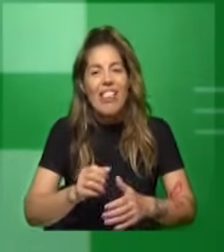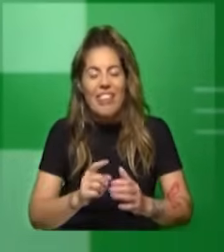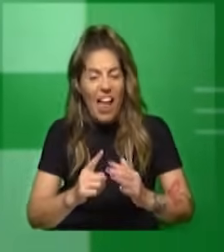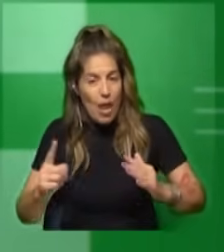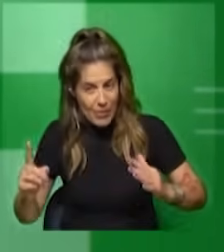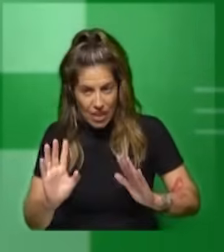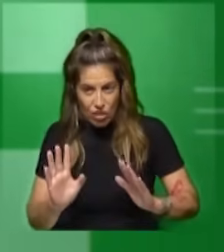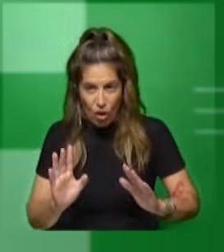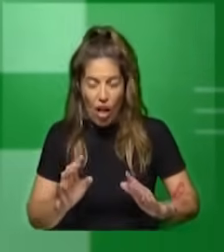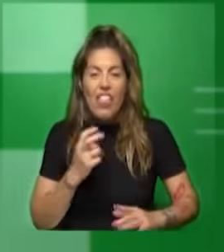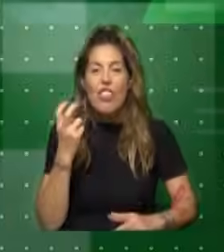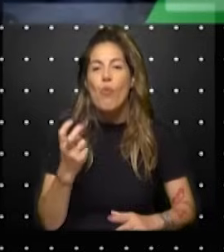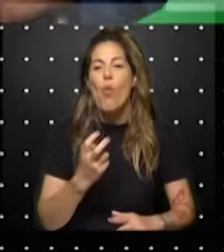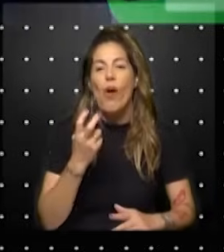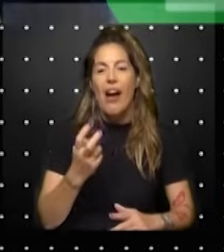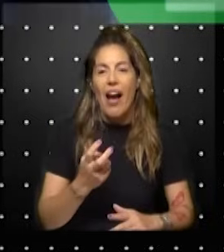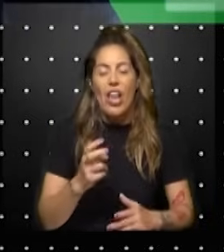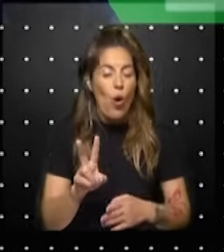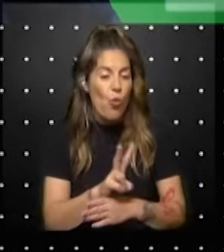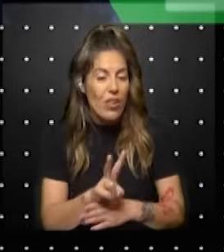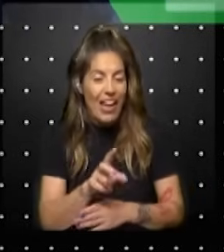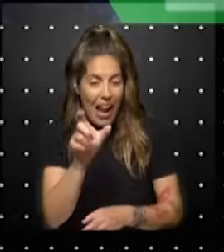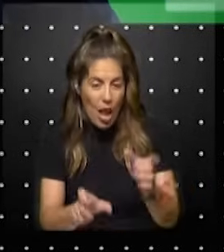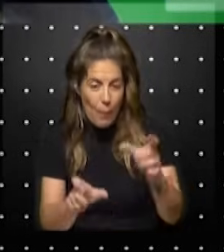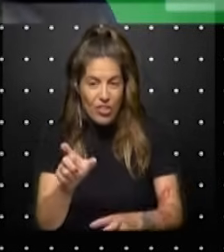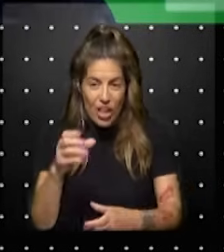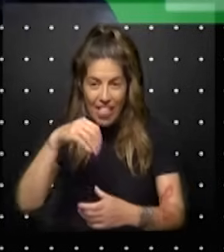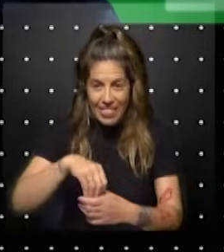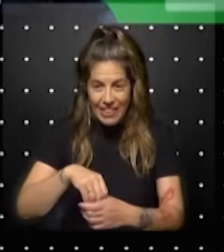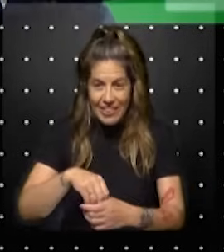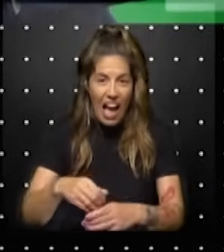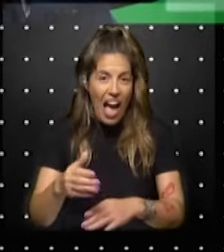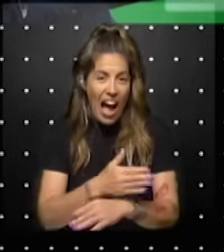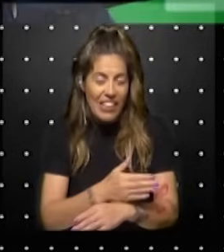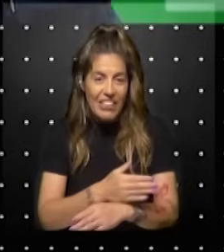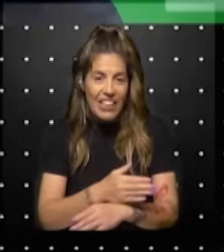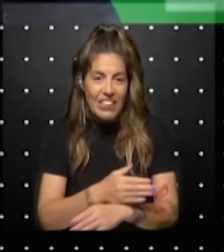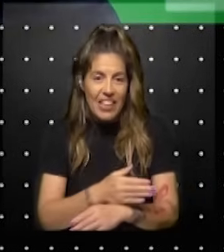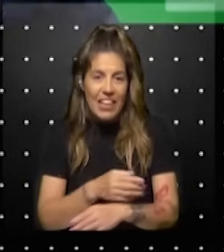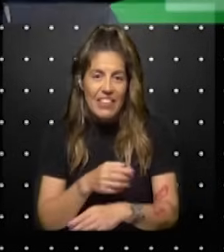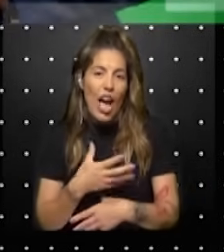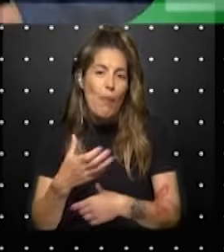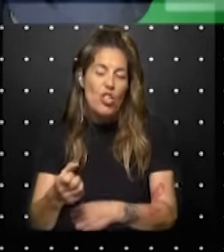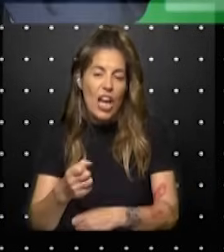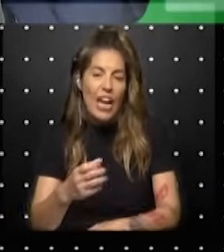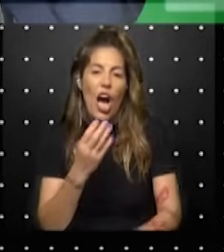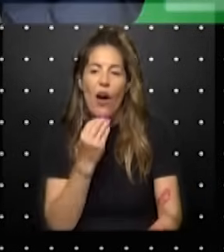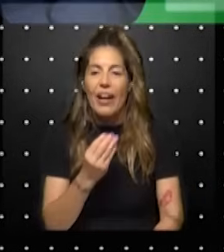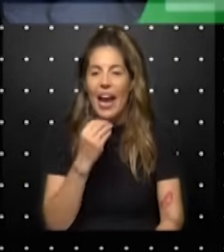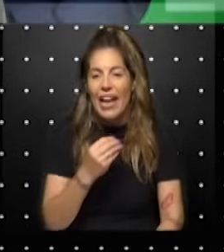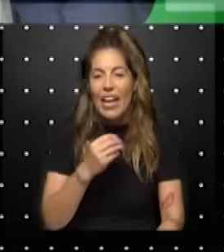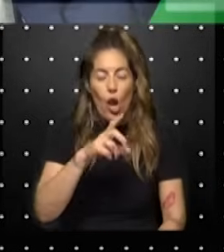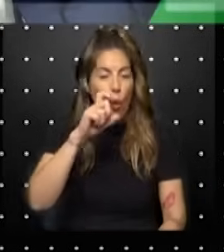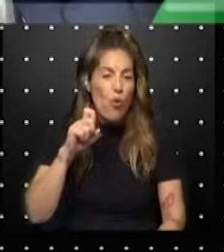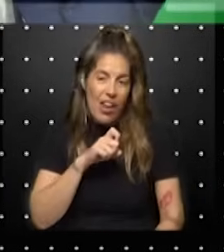aislamiento, de tratar de cuidar a la gente interna antes de lidiar con Ucrania o Israel o quien sea,